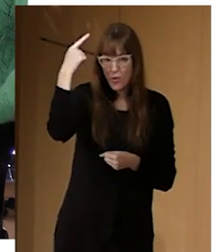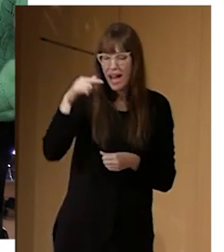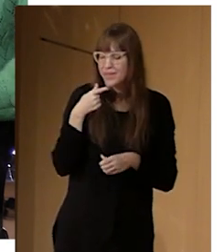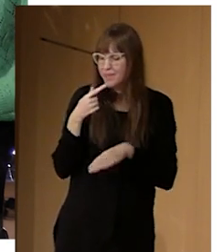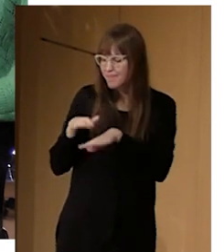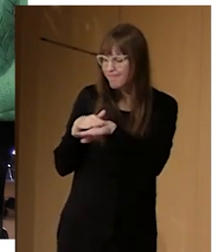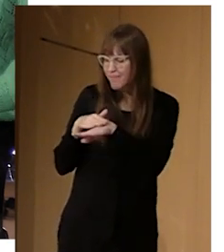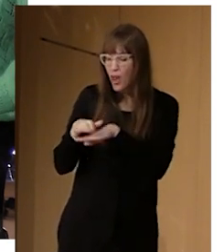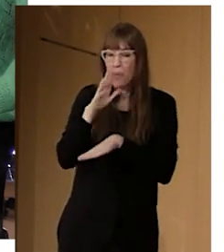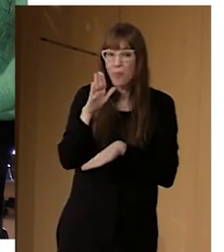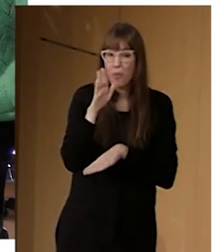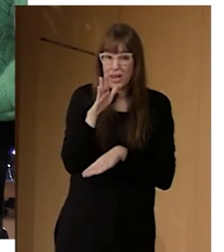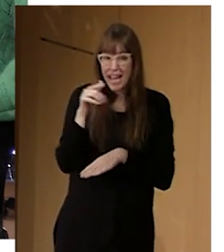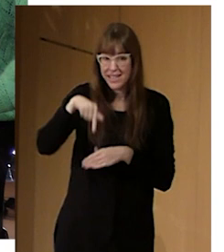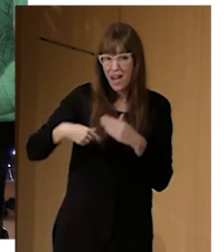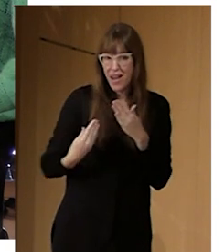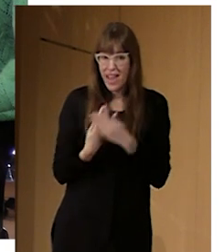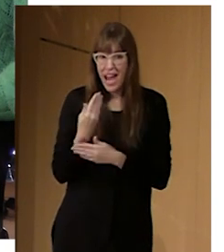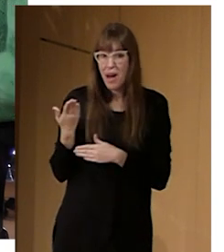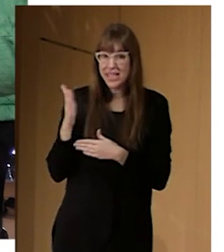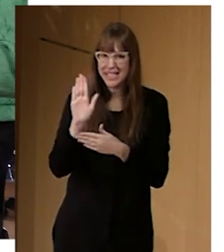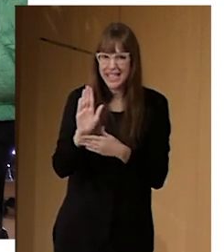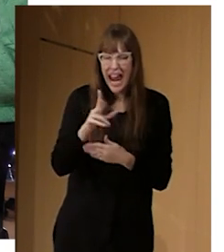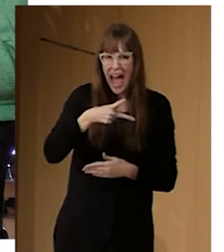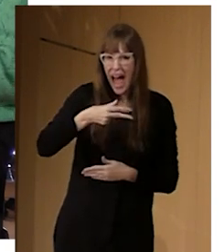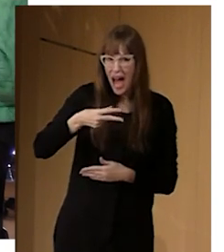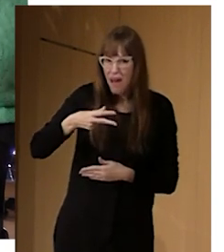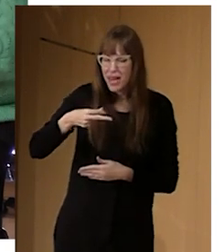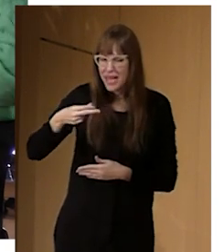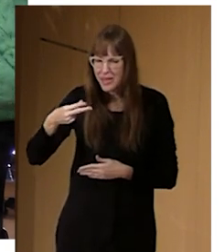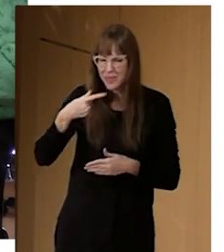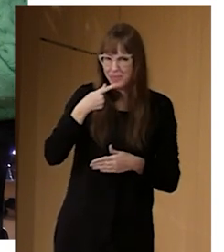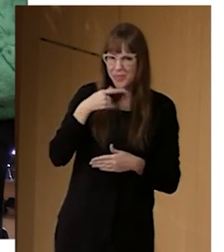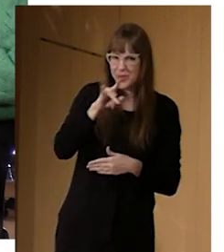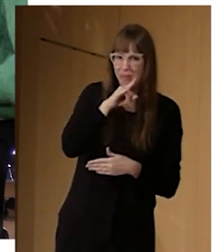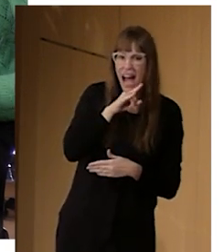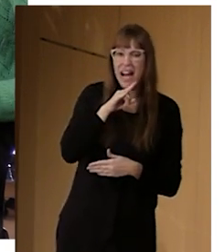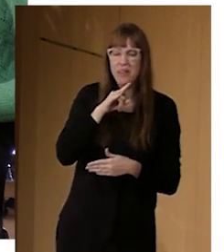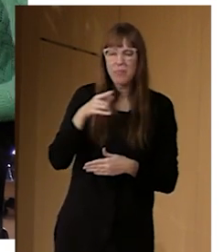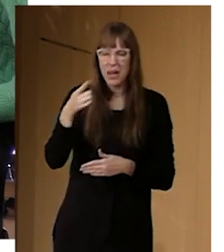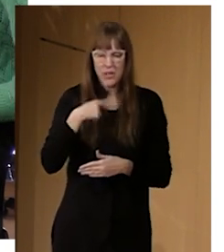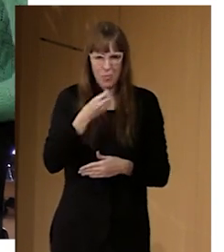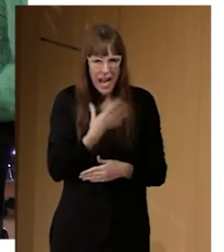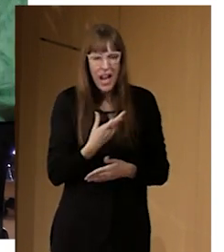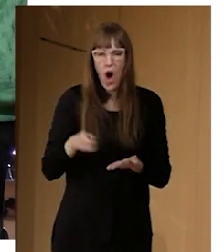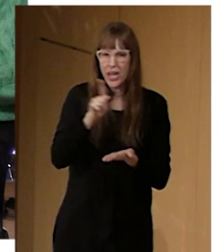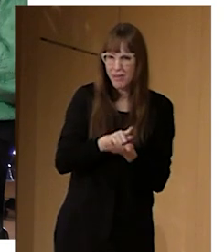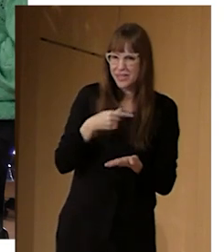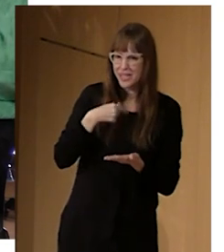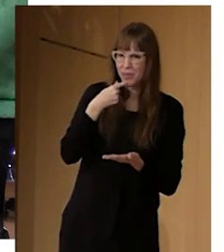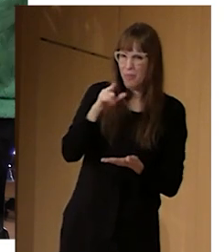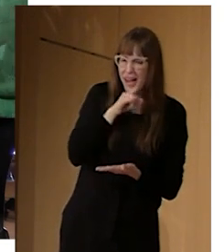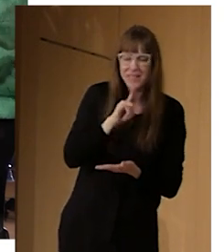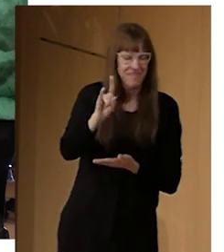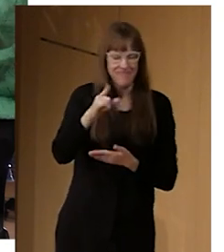salud cuando le ido a presentar esta mañana ya he dicho mal el apellido me ha dicho bien el orden de los apellidos y yo he vuelto otra vez a decir mal el orden de los apellidos No pasa